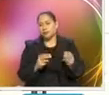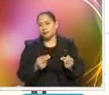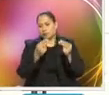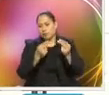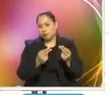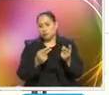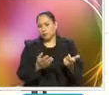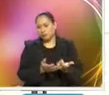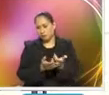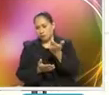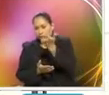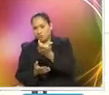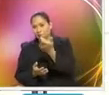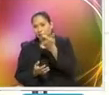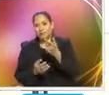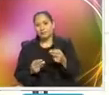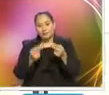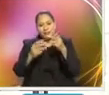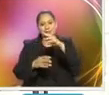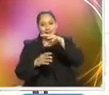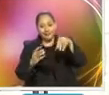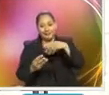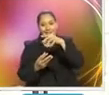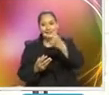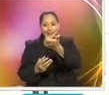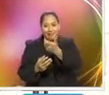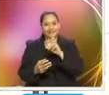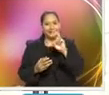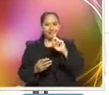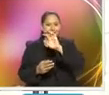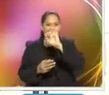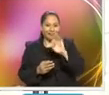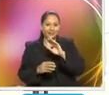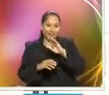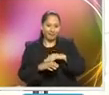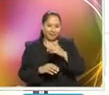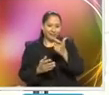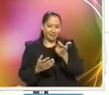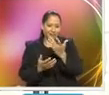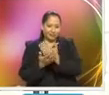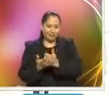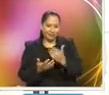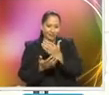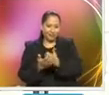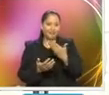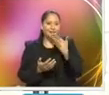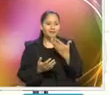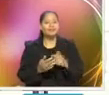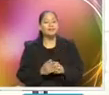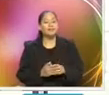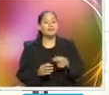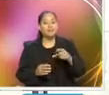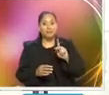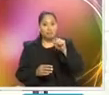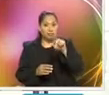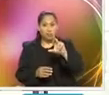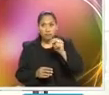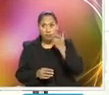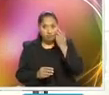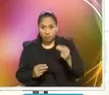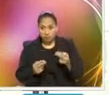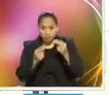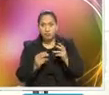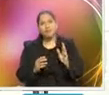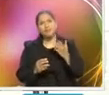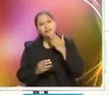negocio y eso es como que te tiene que generar un 30% al menos el negocio. Pero si tú no quieres meterte en un negocio,